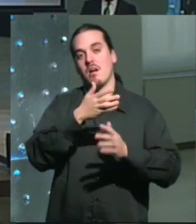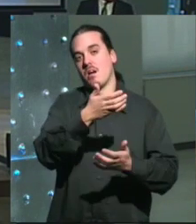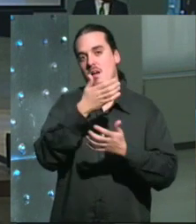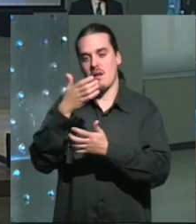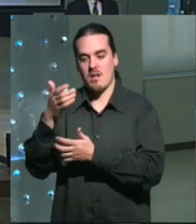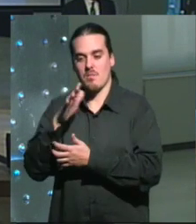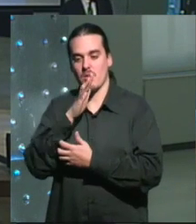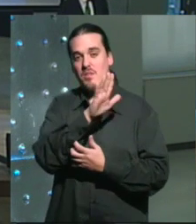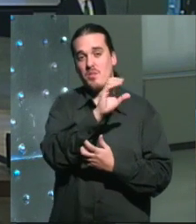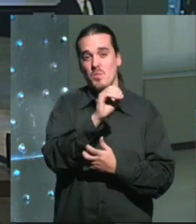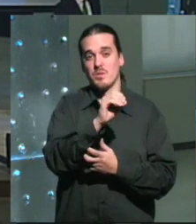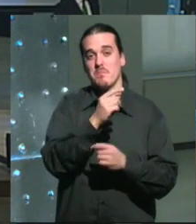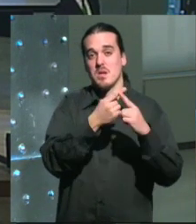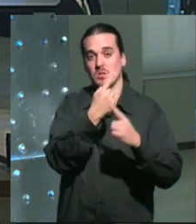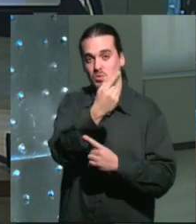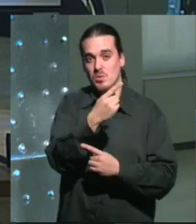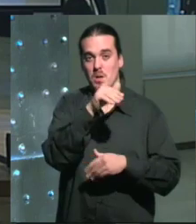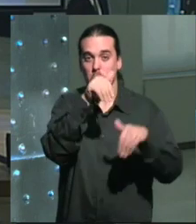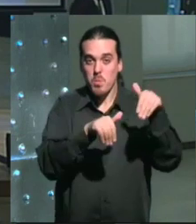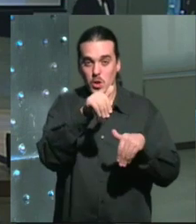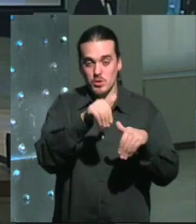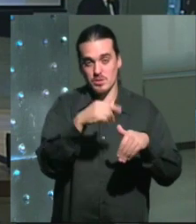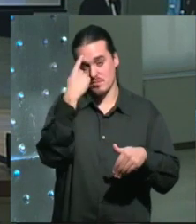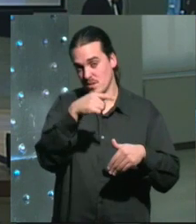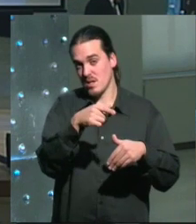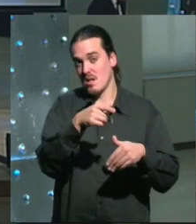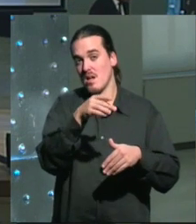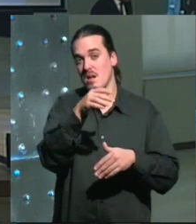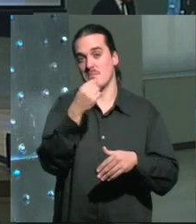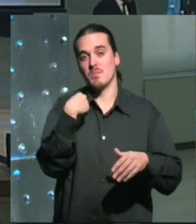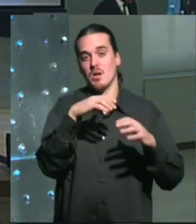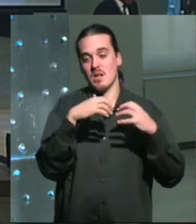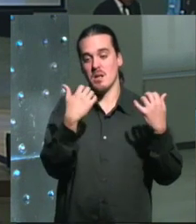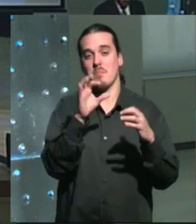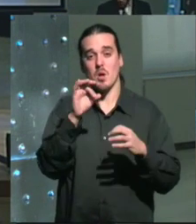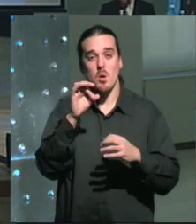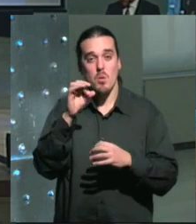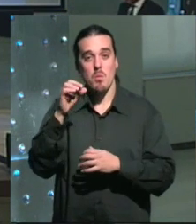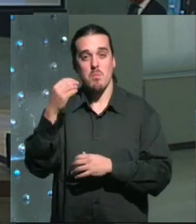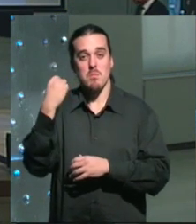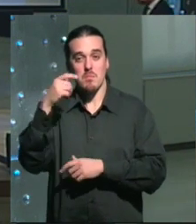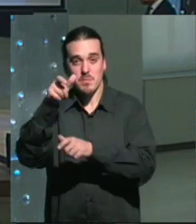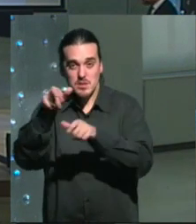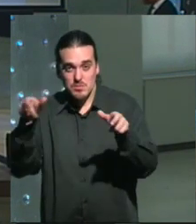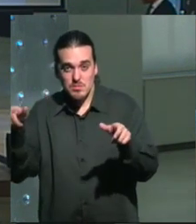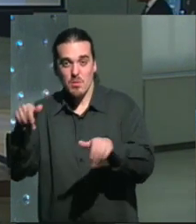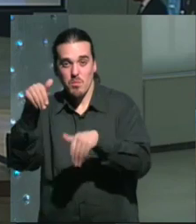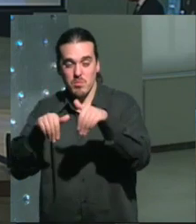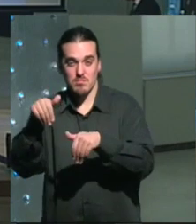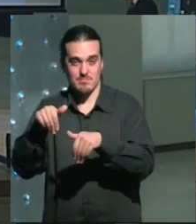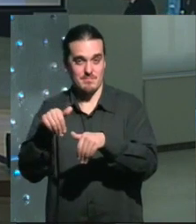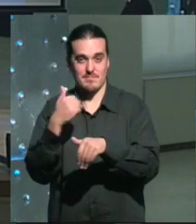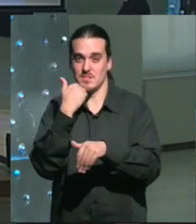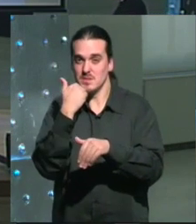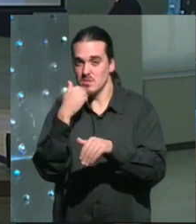votos electorales, en los votos electorales, pero no en el voto popular. Y fue una campaña muy, muy reñida. Sin embargo, me encontré a